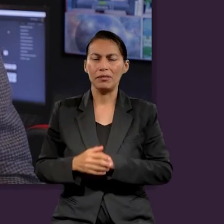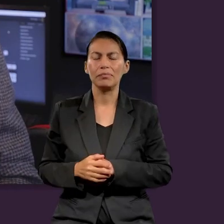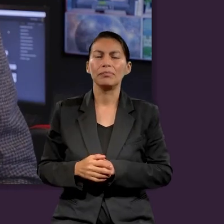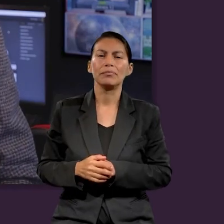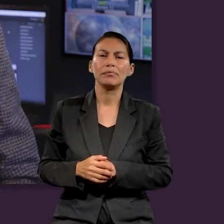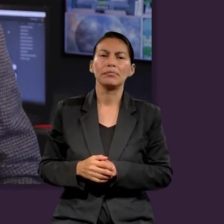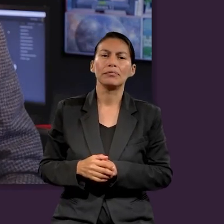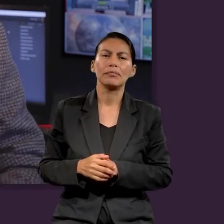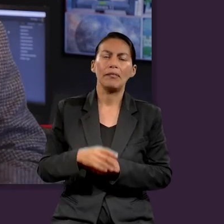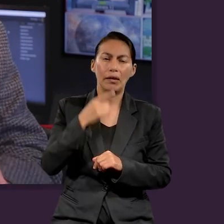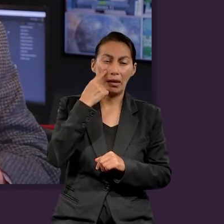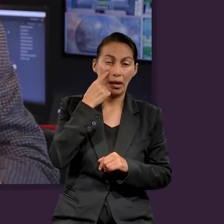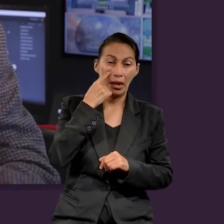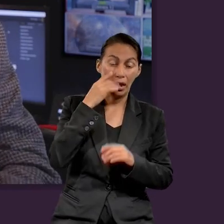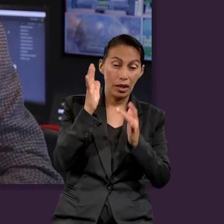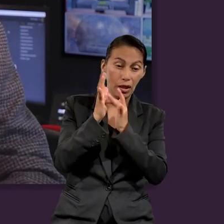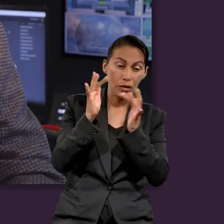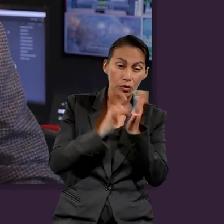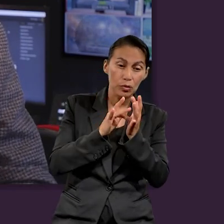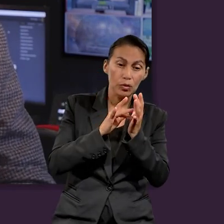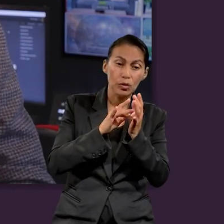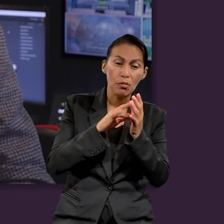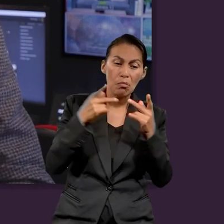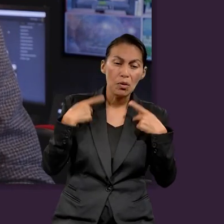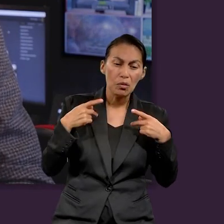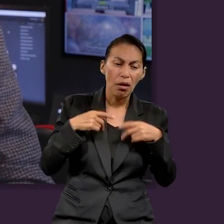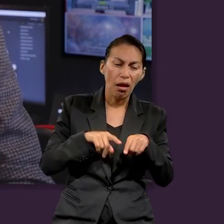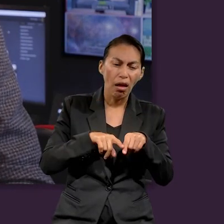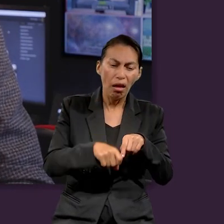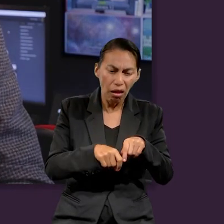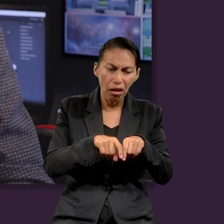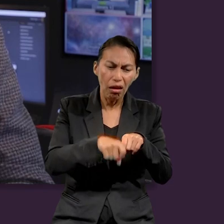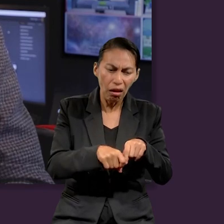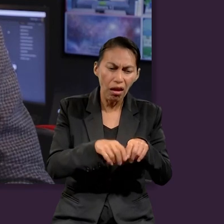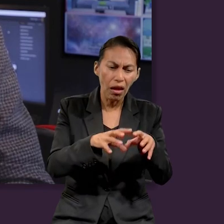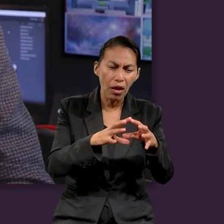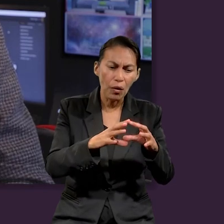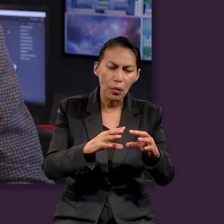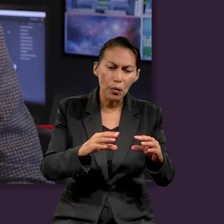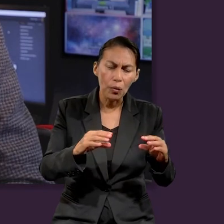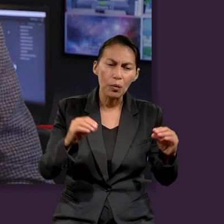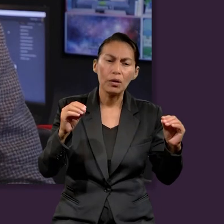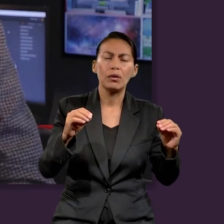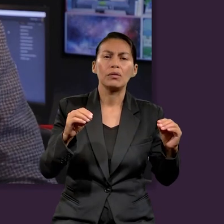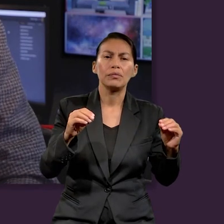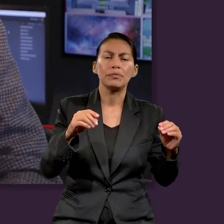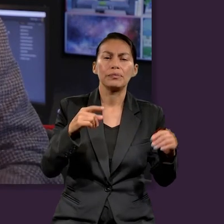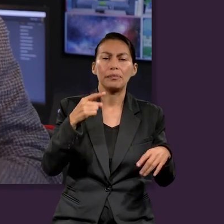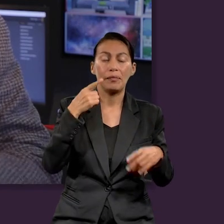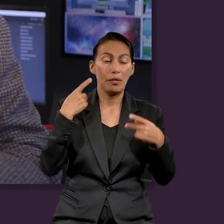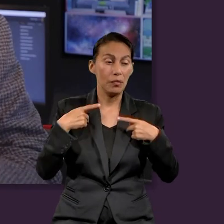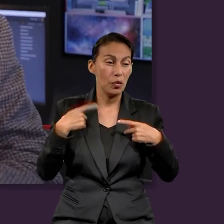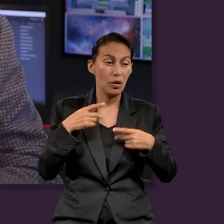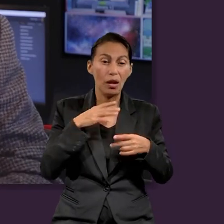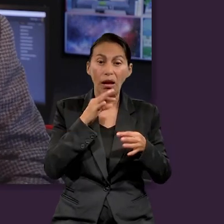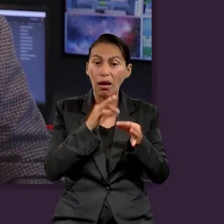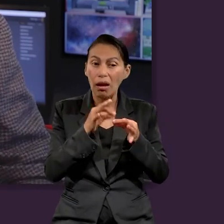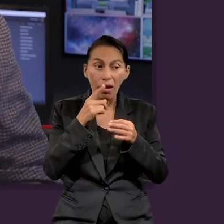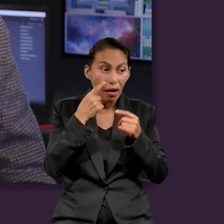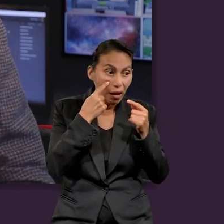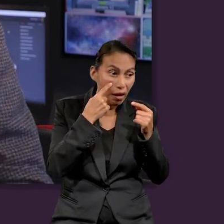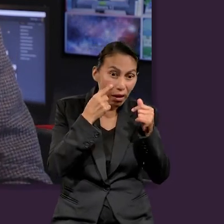ocasión del saneamiento de Jesús del paralítico en la comisión judía fariseica que constantemente